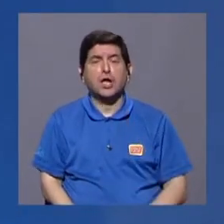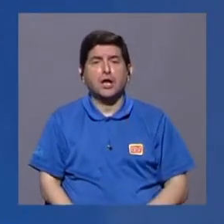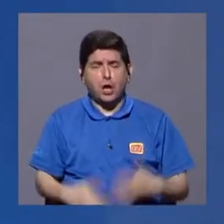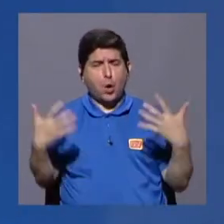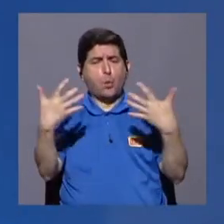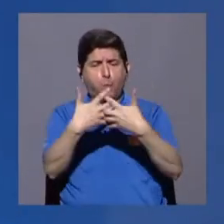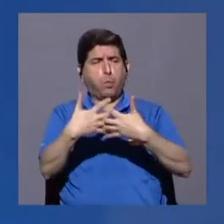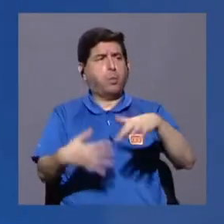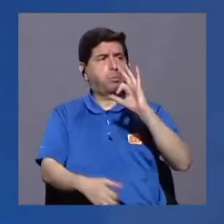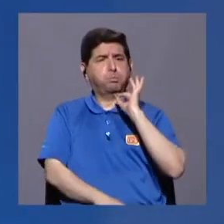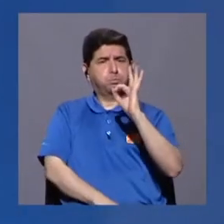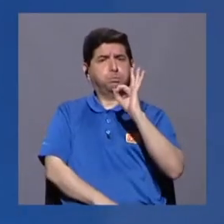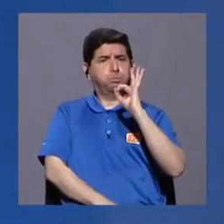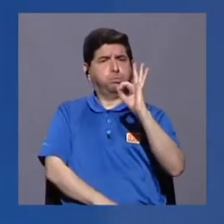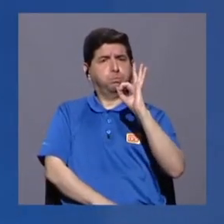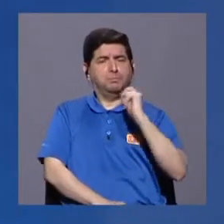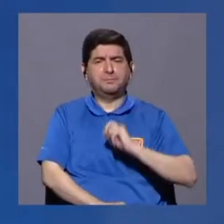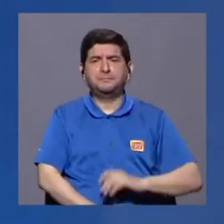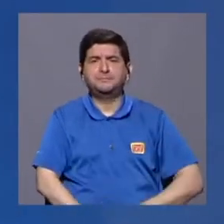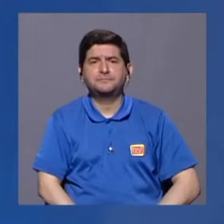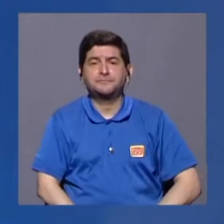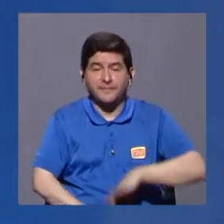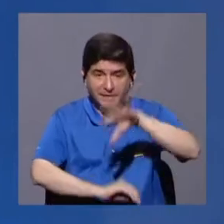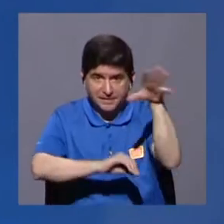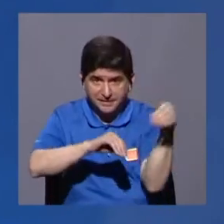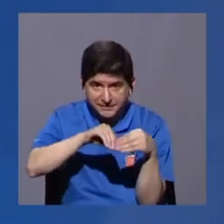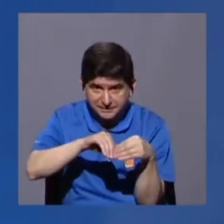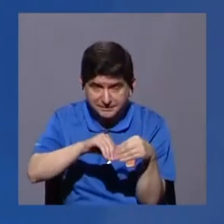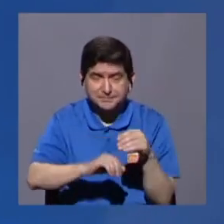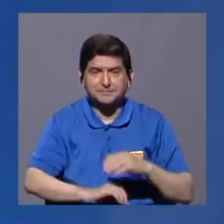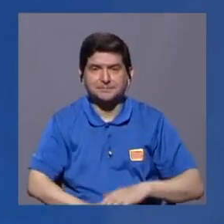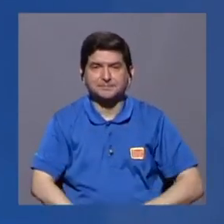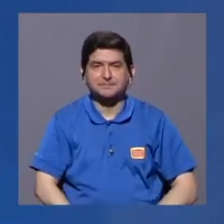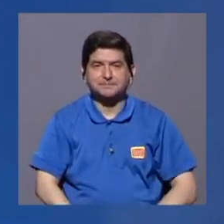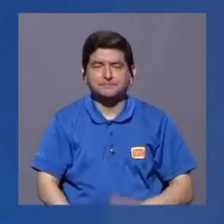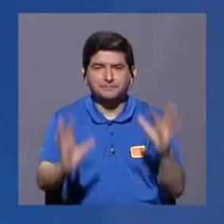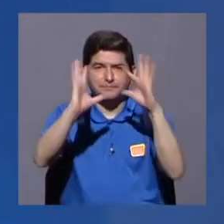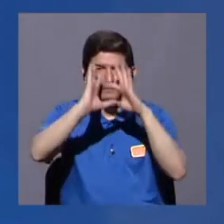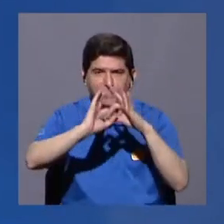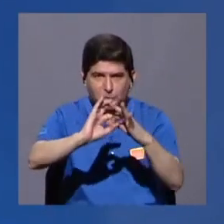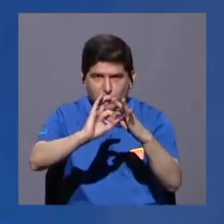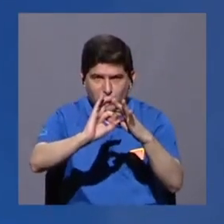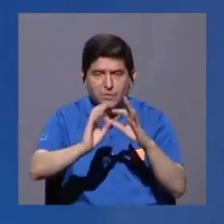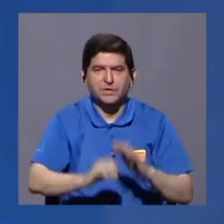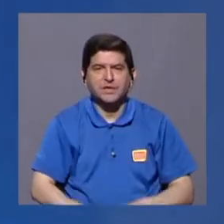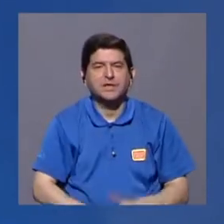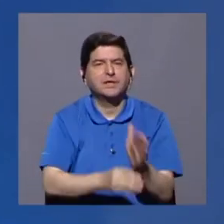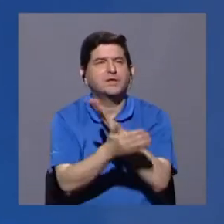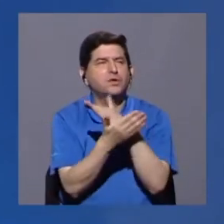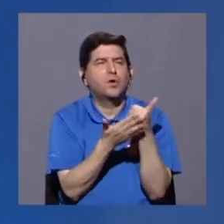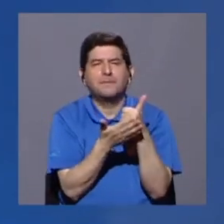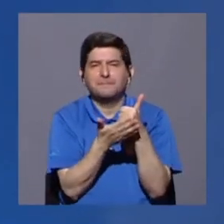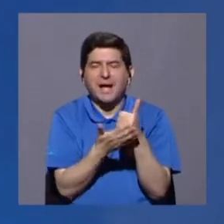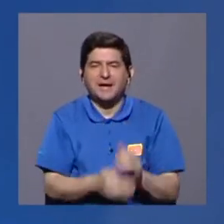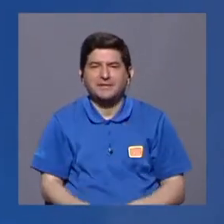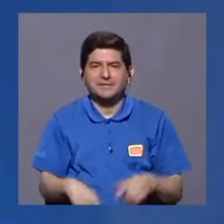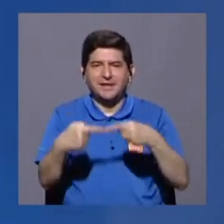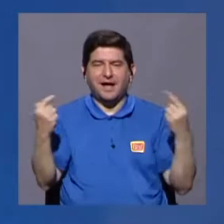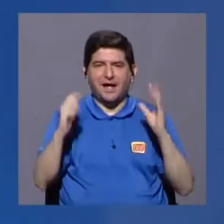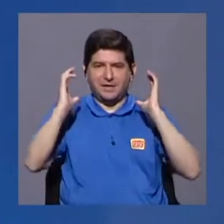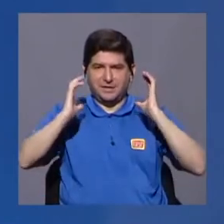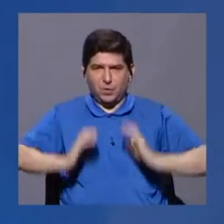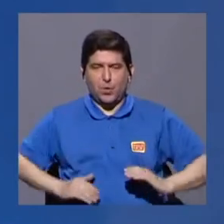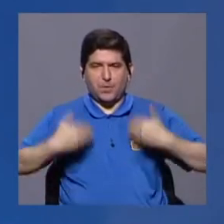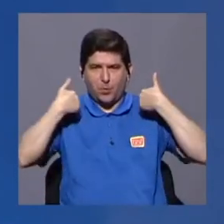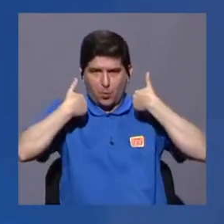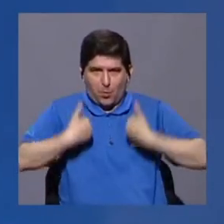muy muy bien además lo unimos a partes de anticuerpos humanos